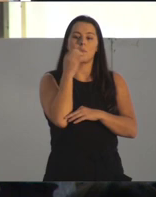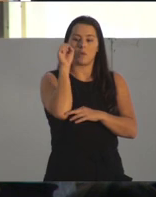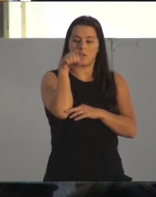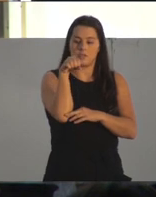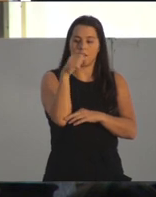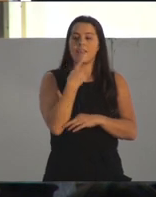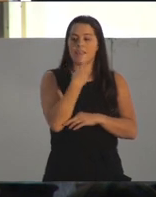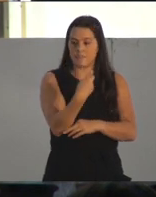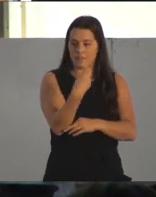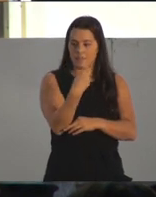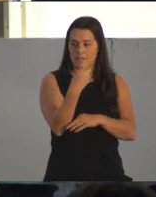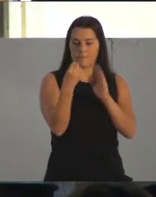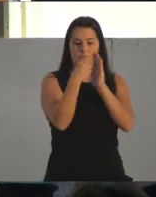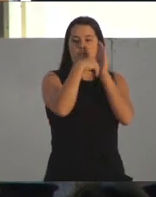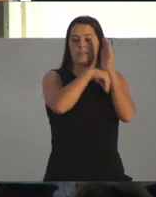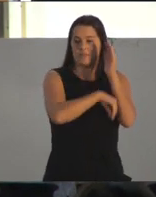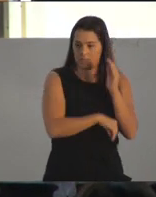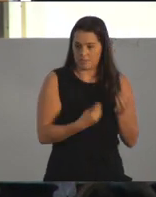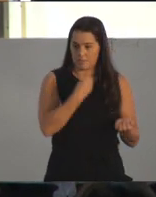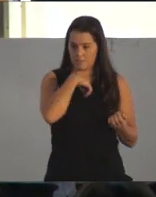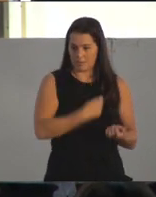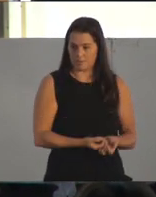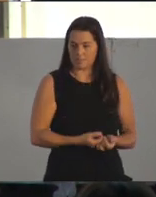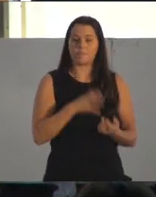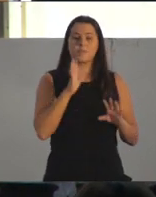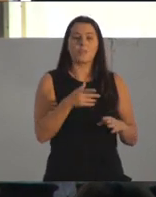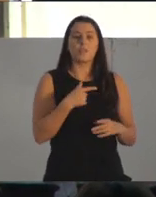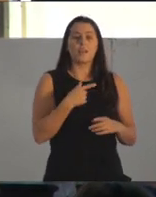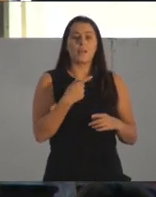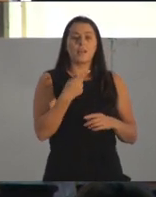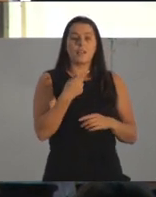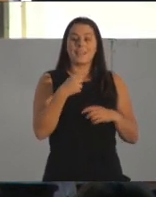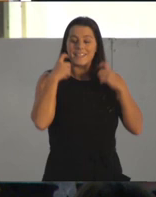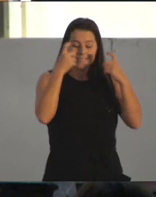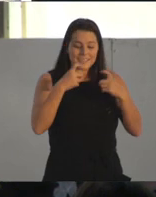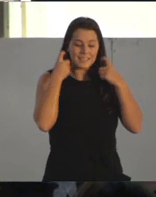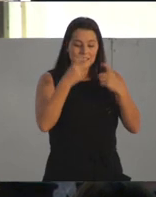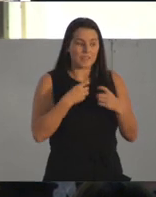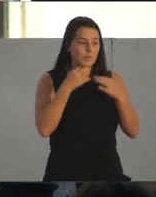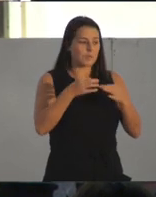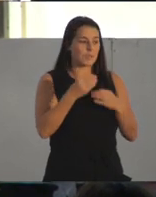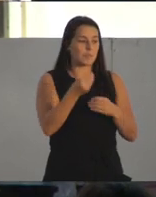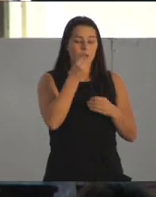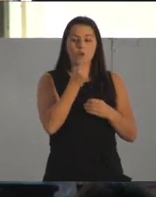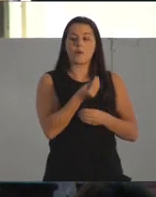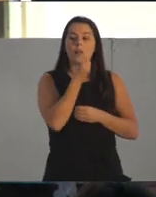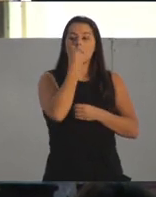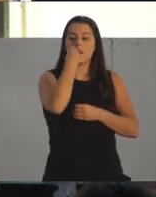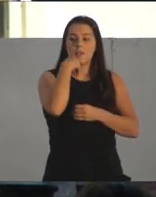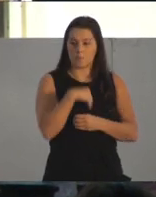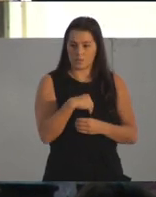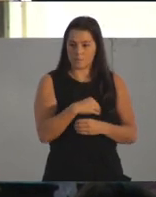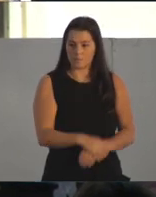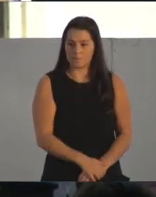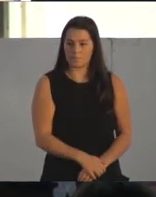En cuanto a la adaptación de los alimentos, lo haremos siempre que sea posible en la vía oral. Los alimentos que vamos